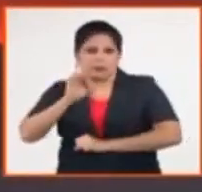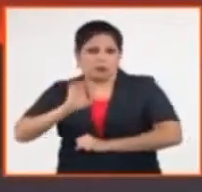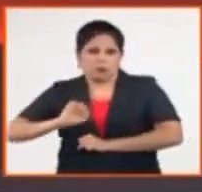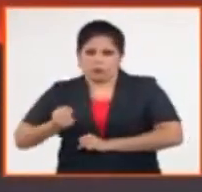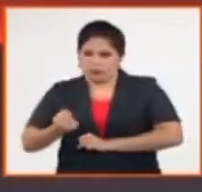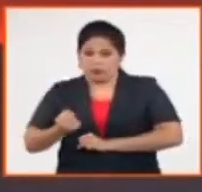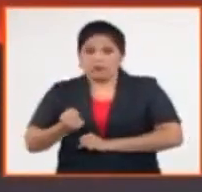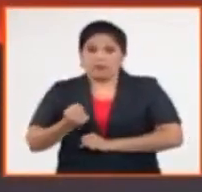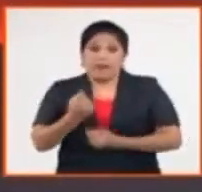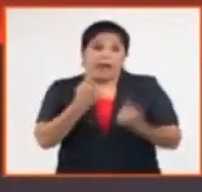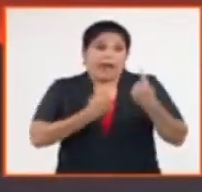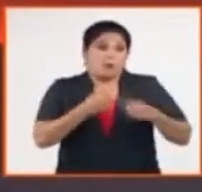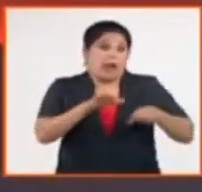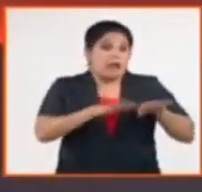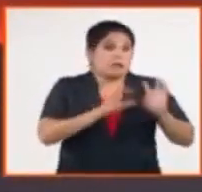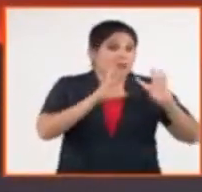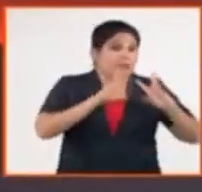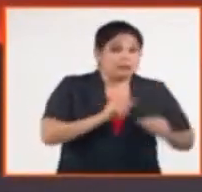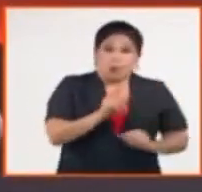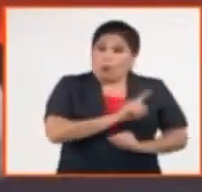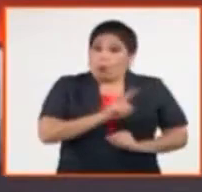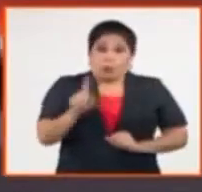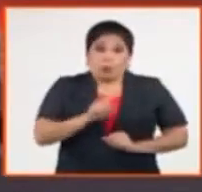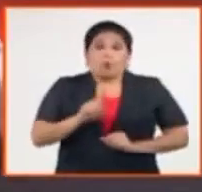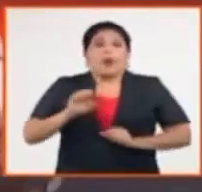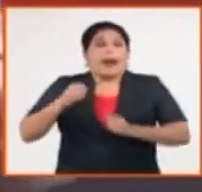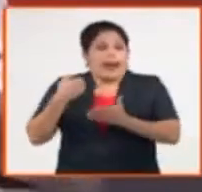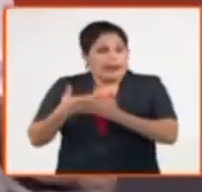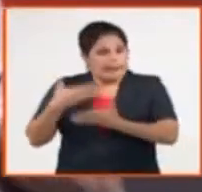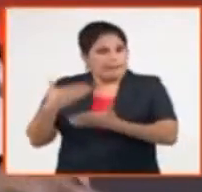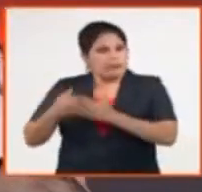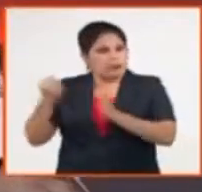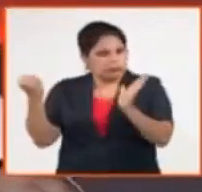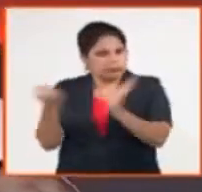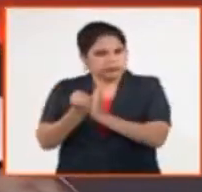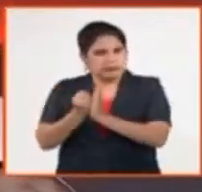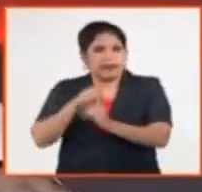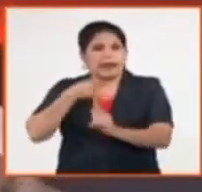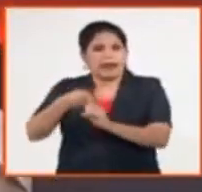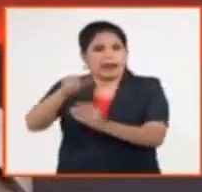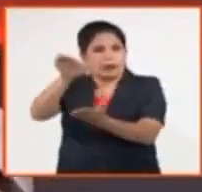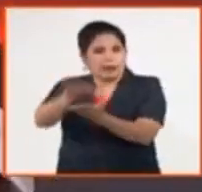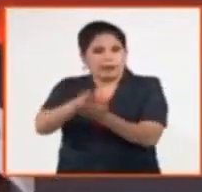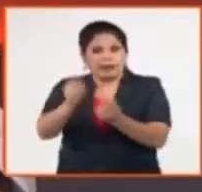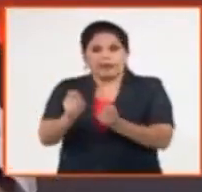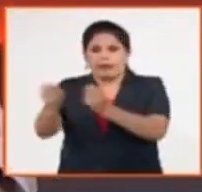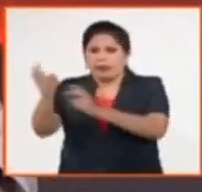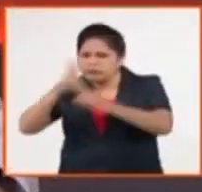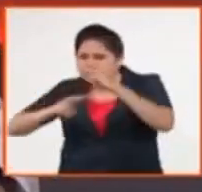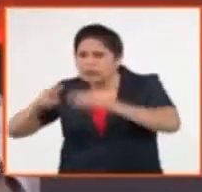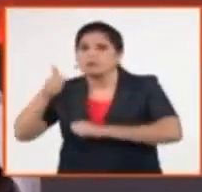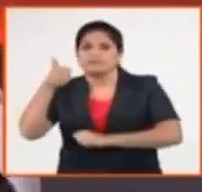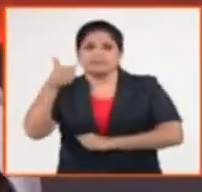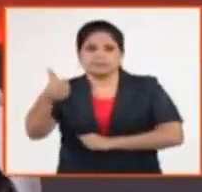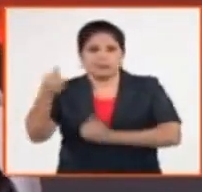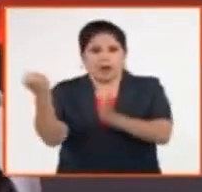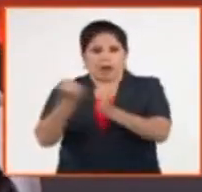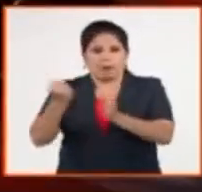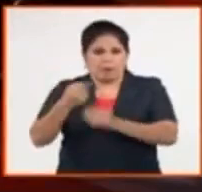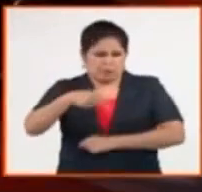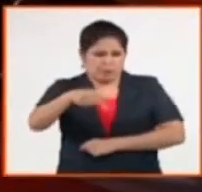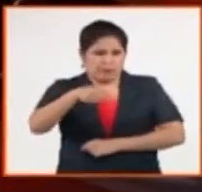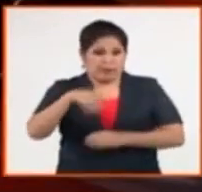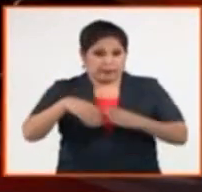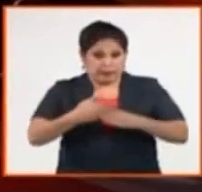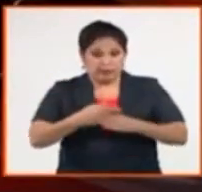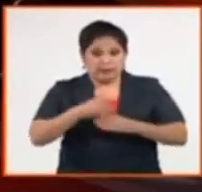una de las acciones serán solicitadas y aprobadas por nuestra agencia reguladora. Incluso debe ser los próximos días, el